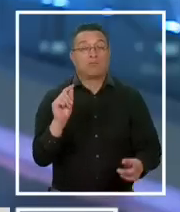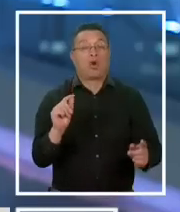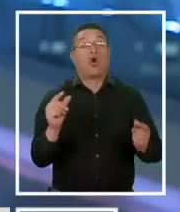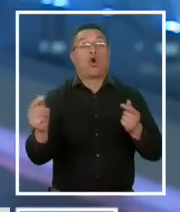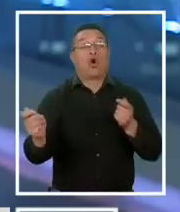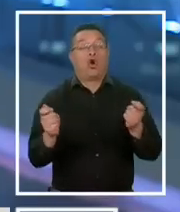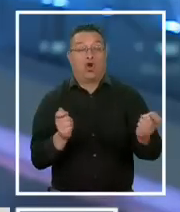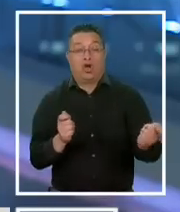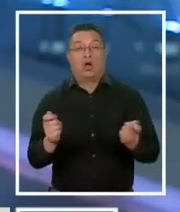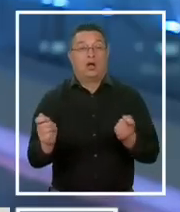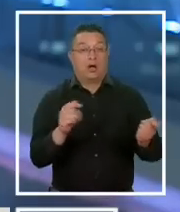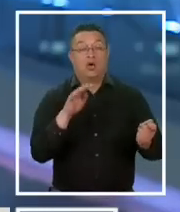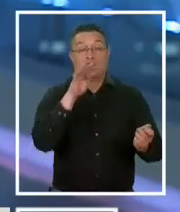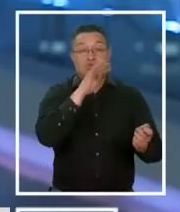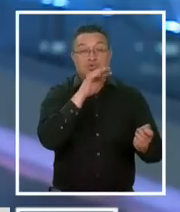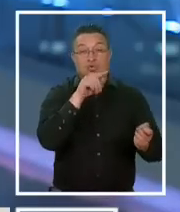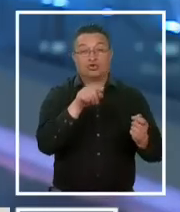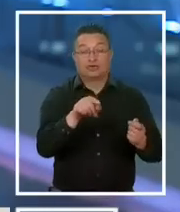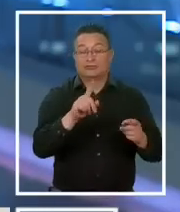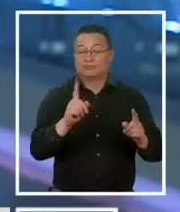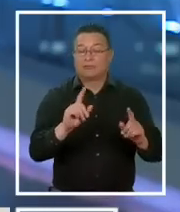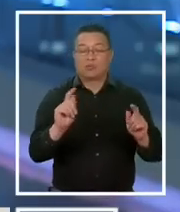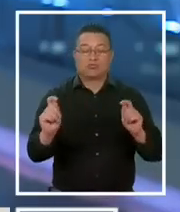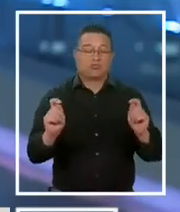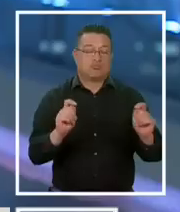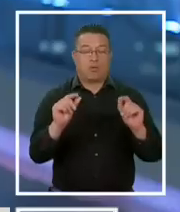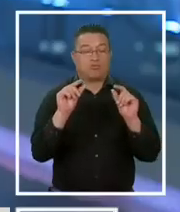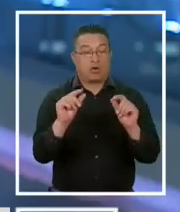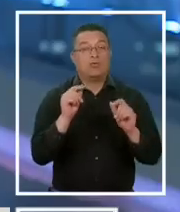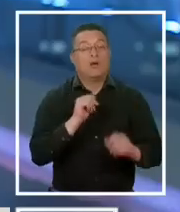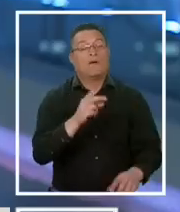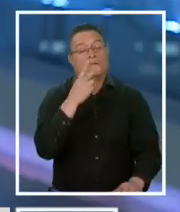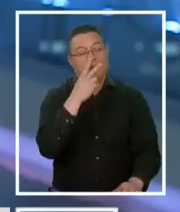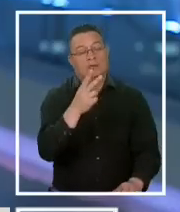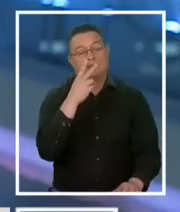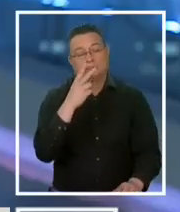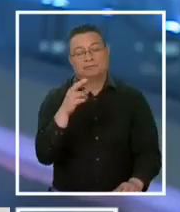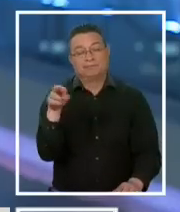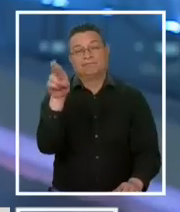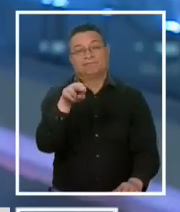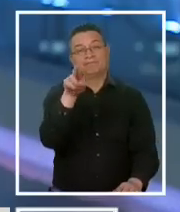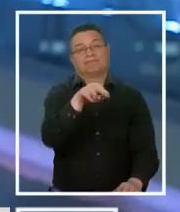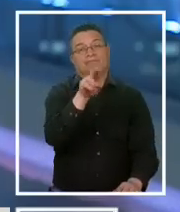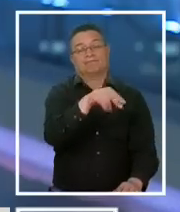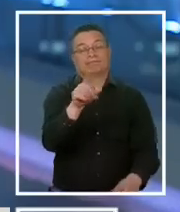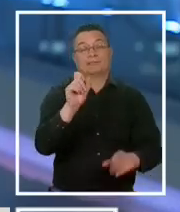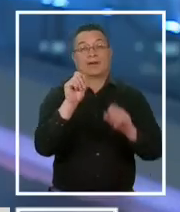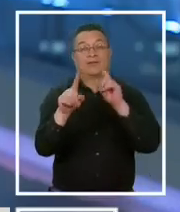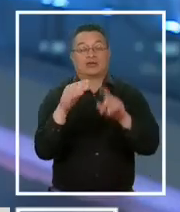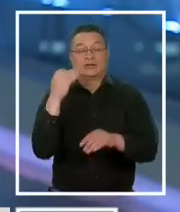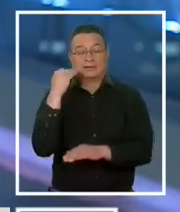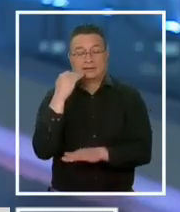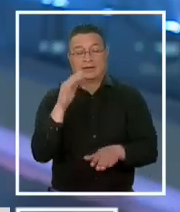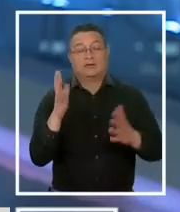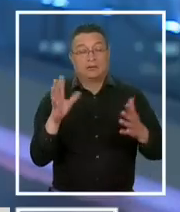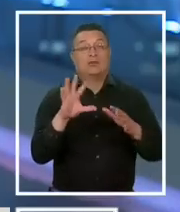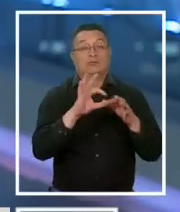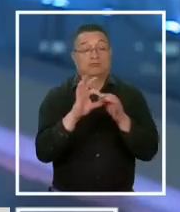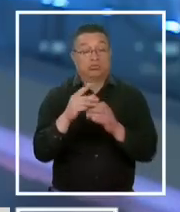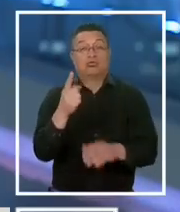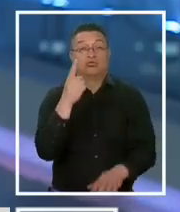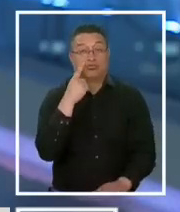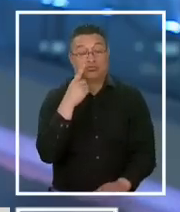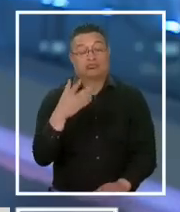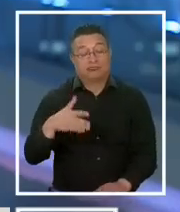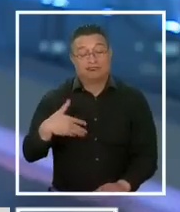en el uso de este tipo penal y así lo vemos con cierta regularidades de la defensoría de la niñez a propósito de hechos que nos toca